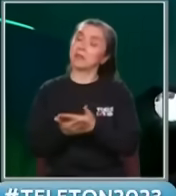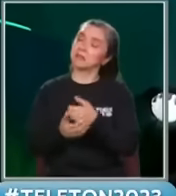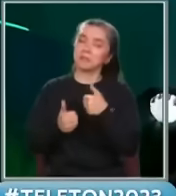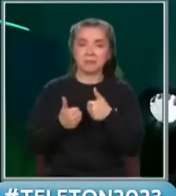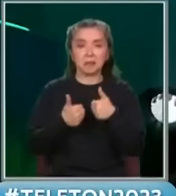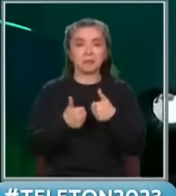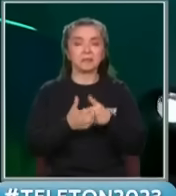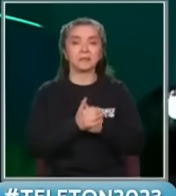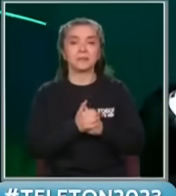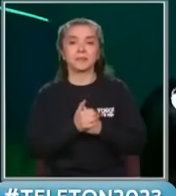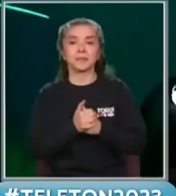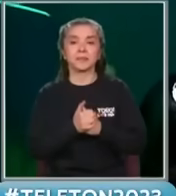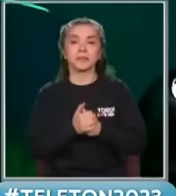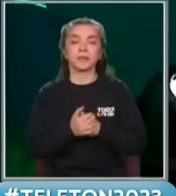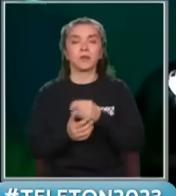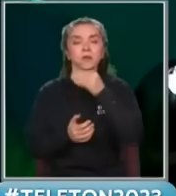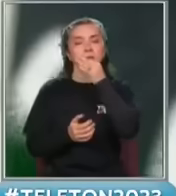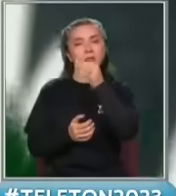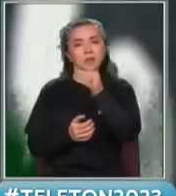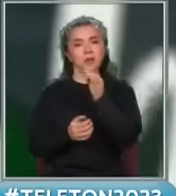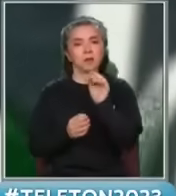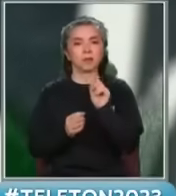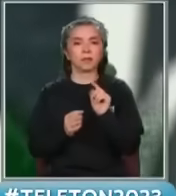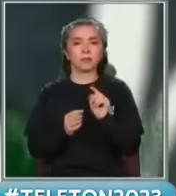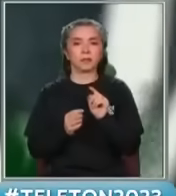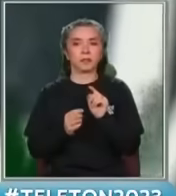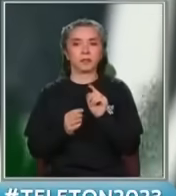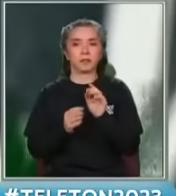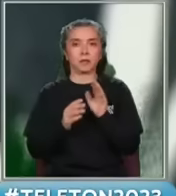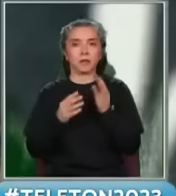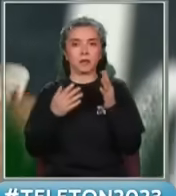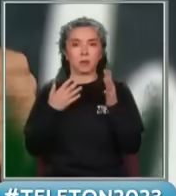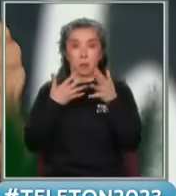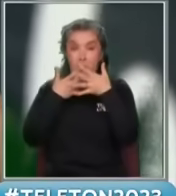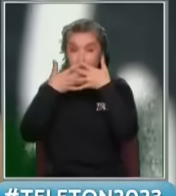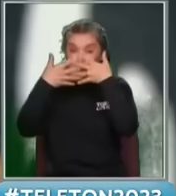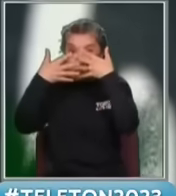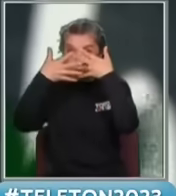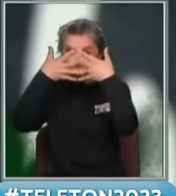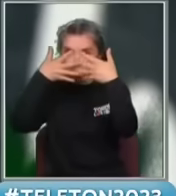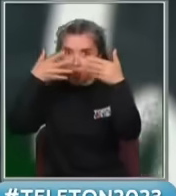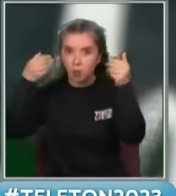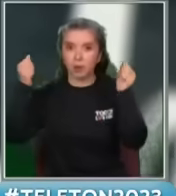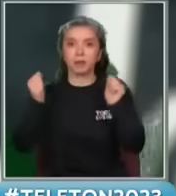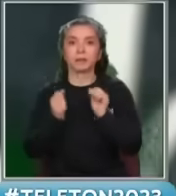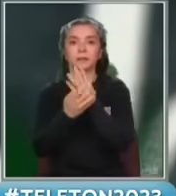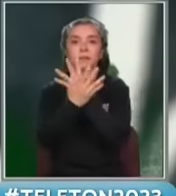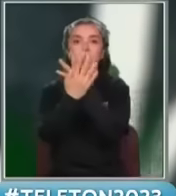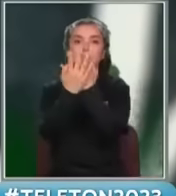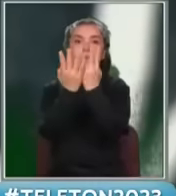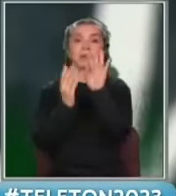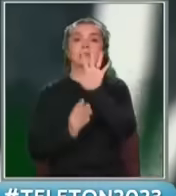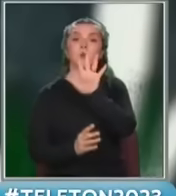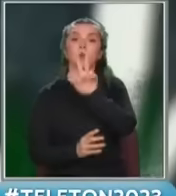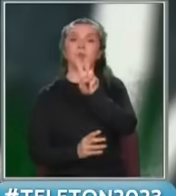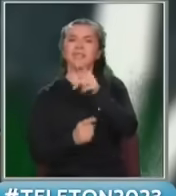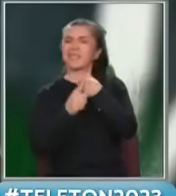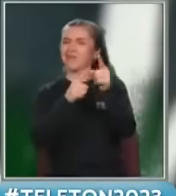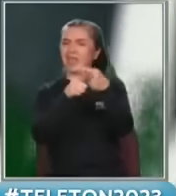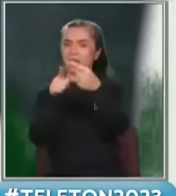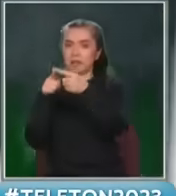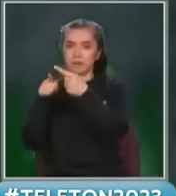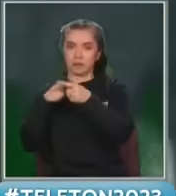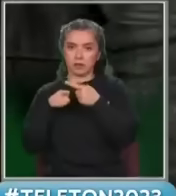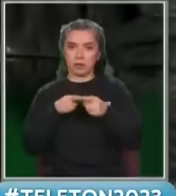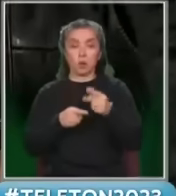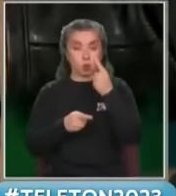gracias. Perfecto. Nati, voy a hacer un pequeño misterio para empezar. He traído las cartas, que son 52 cartas diferentes, que quiero, Nati, que las